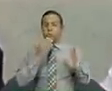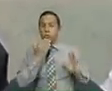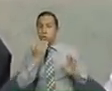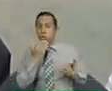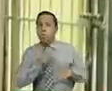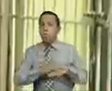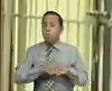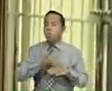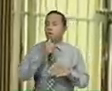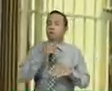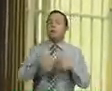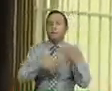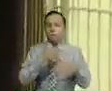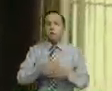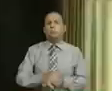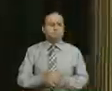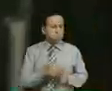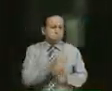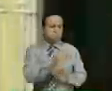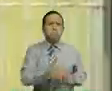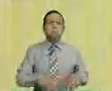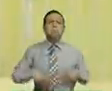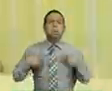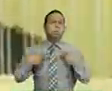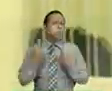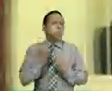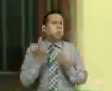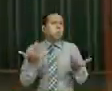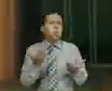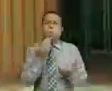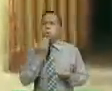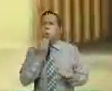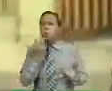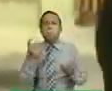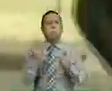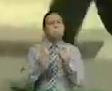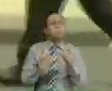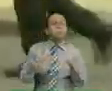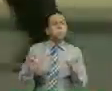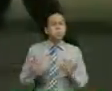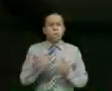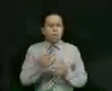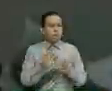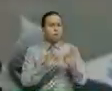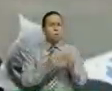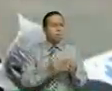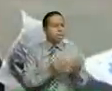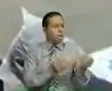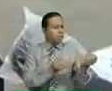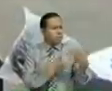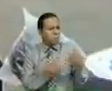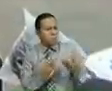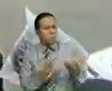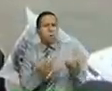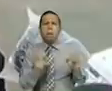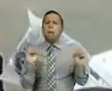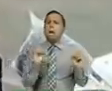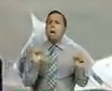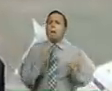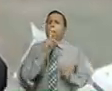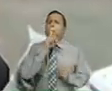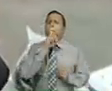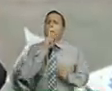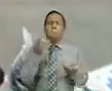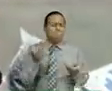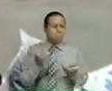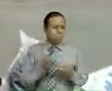de esta investigación. El señor vivía solo y hasta ahora no hay ningún familiar que pueda ayudarnos a poder establecer realmente si se ha perdido